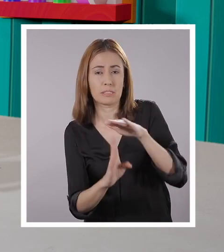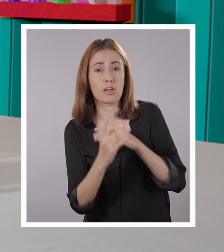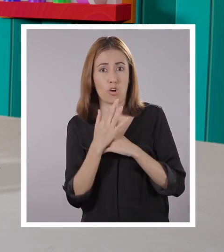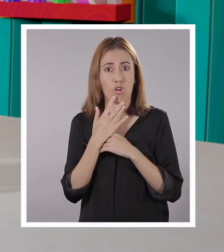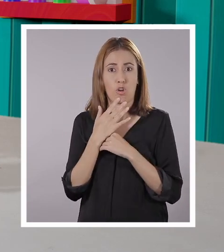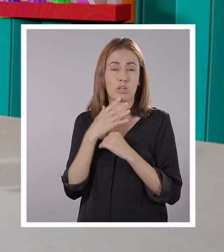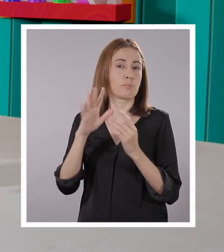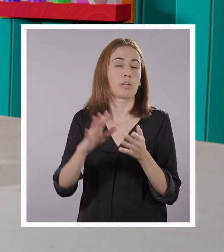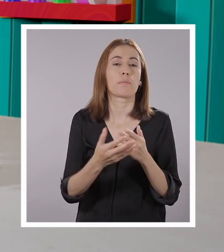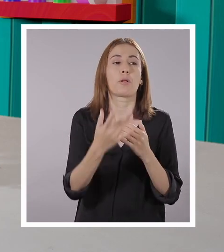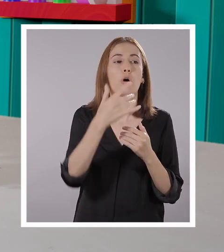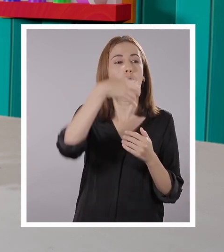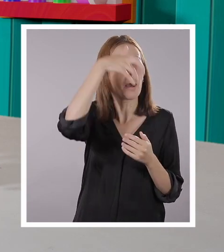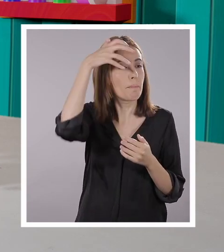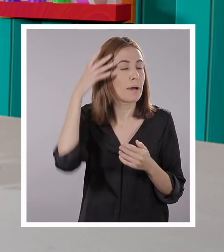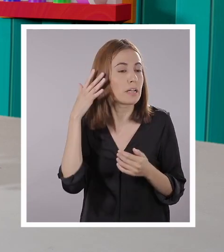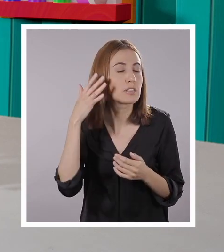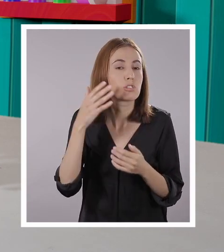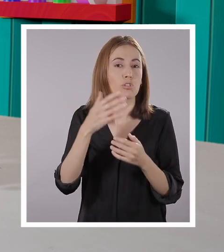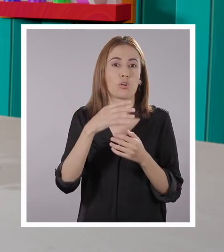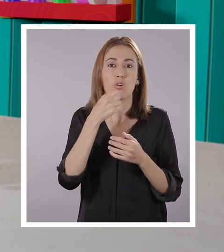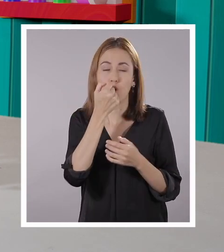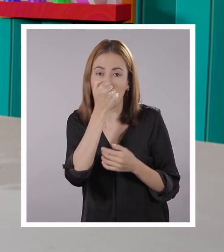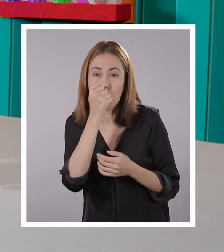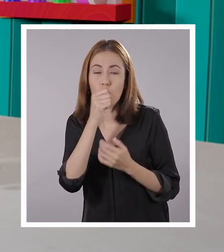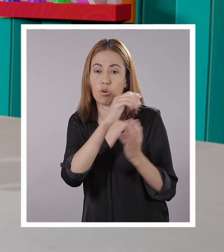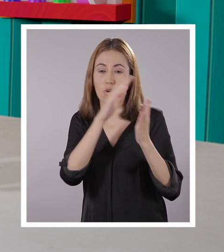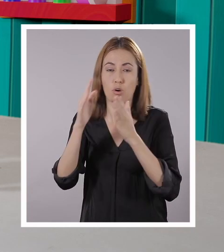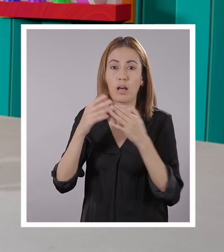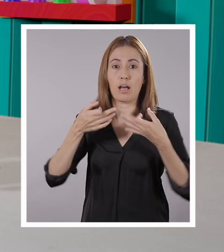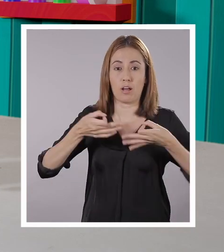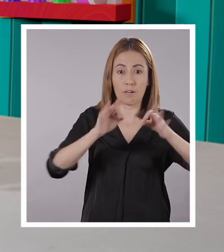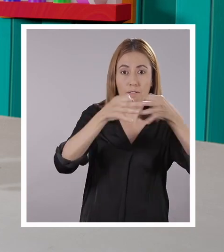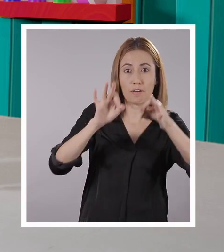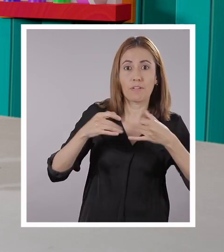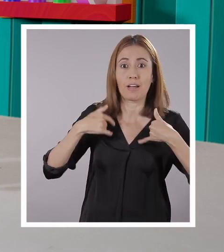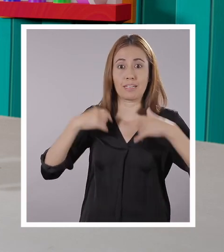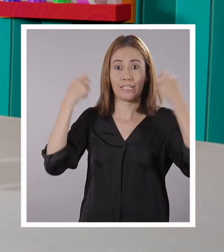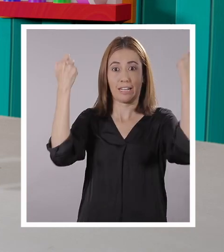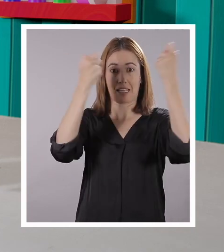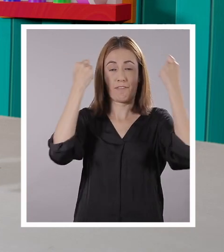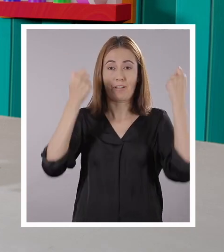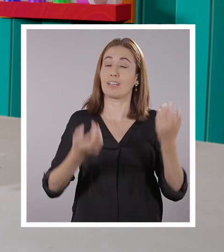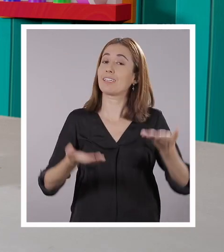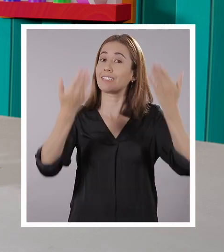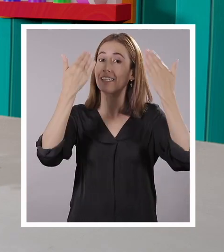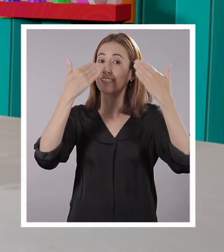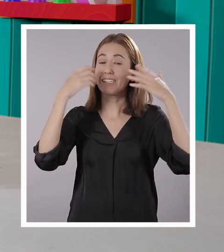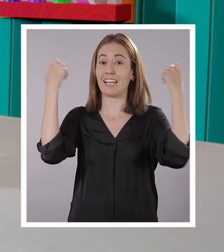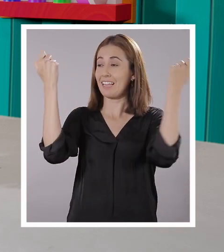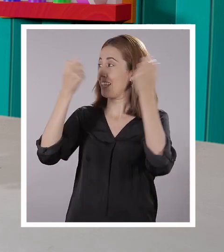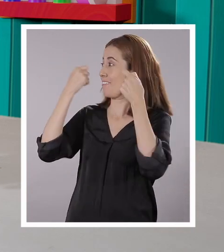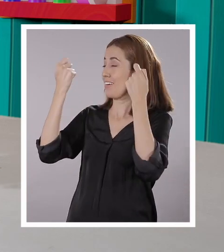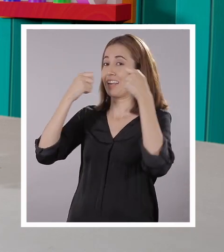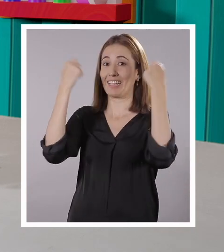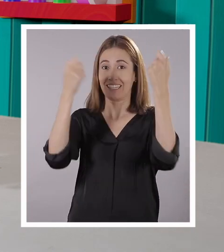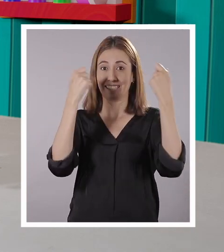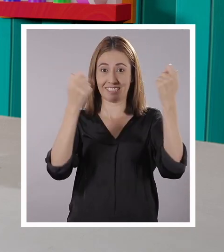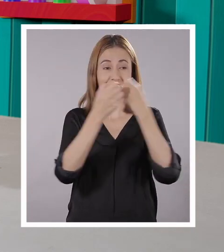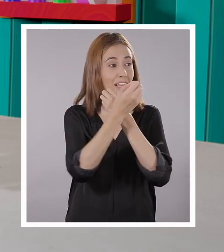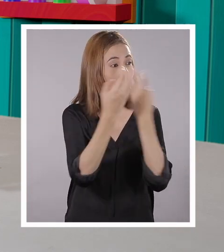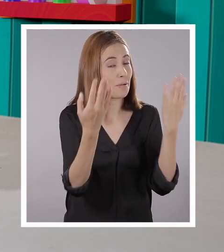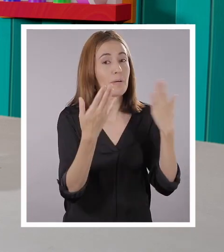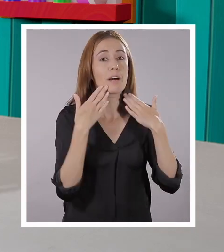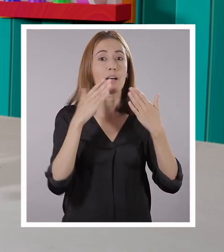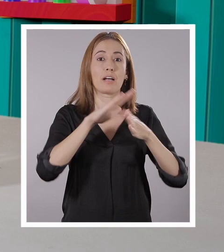un patrón de colores también? Sí, también lo puedo hacer con un patrón de colores. En este caso hicimos de dirección y de forma. ¿Se divirtieron con la clase de hoy? ¿Qué les pareció?